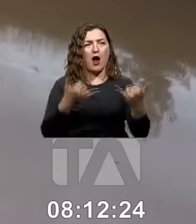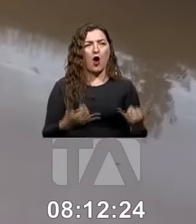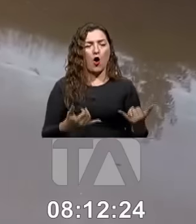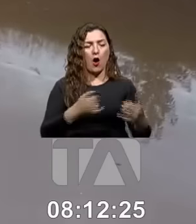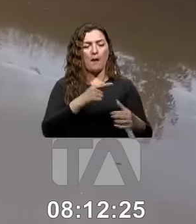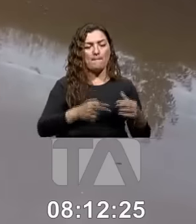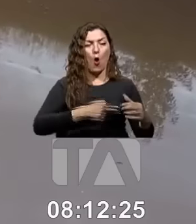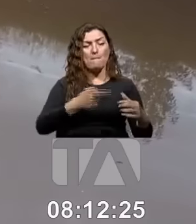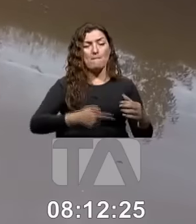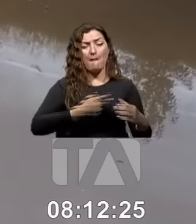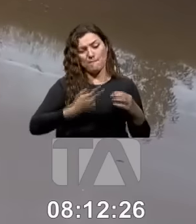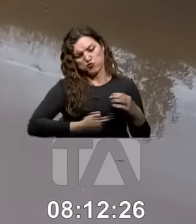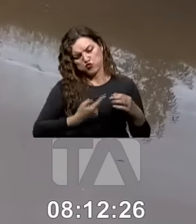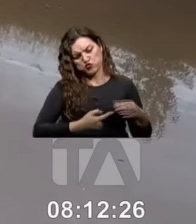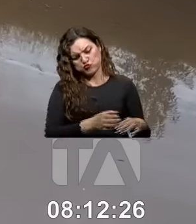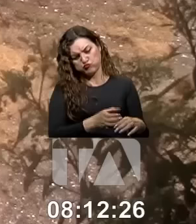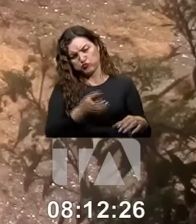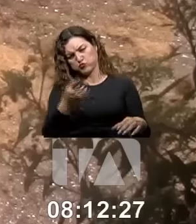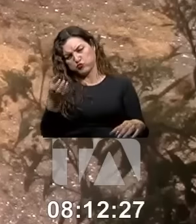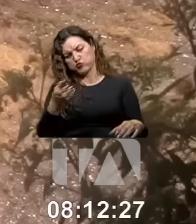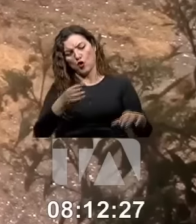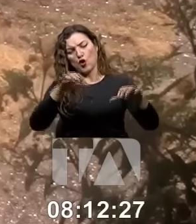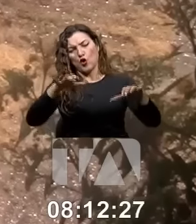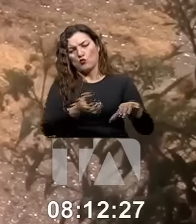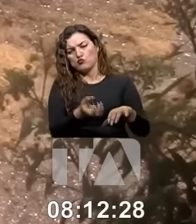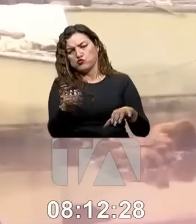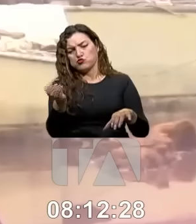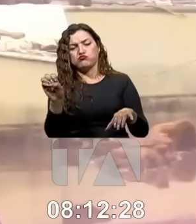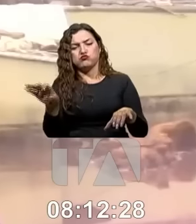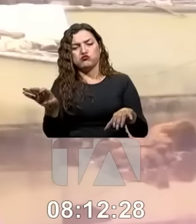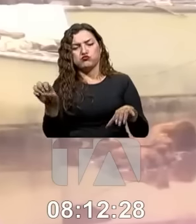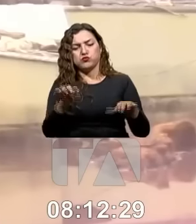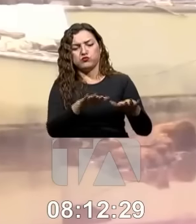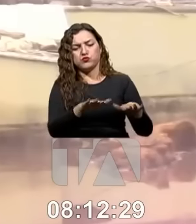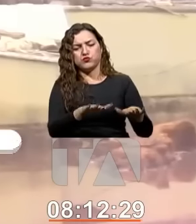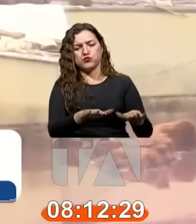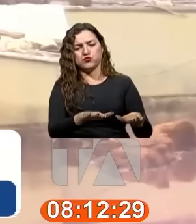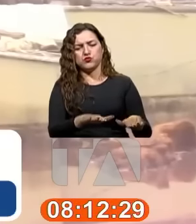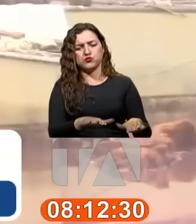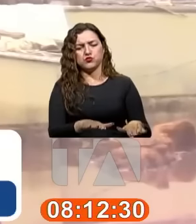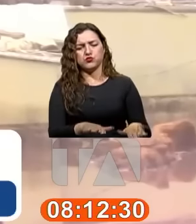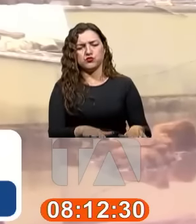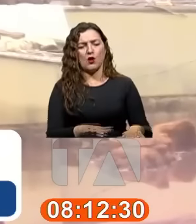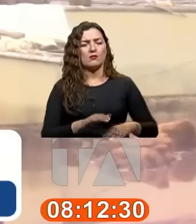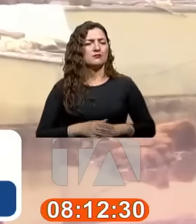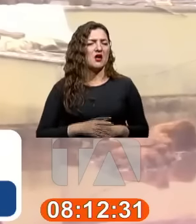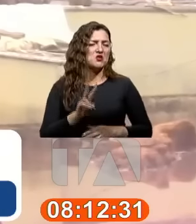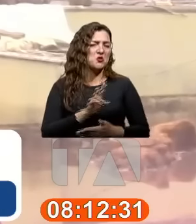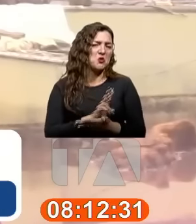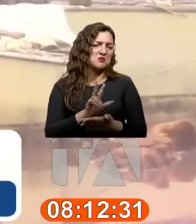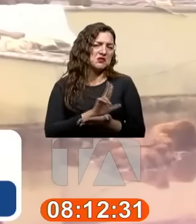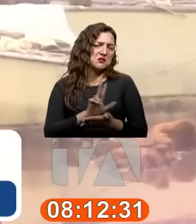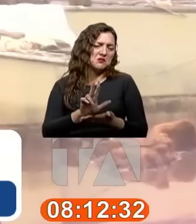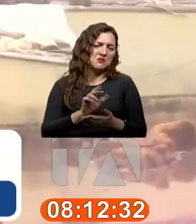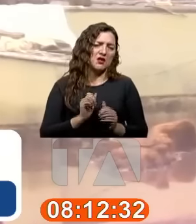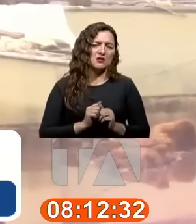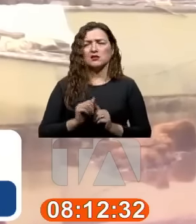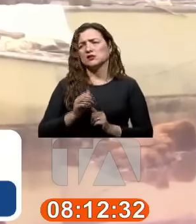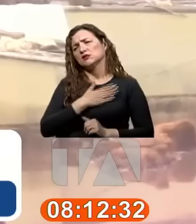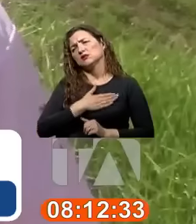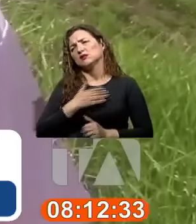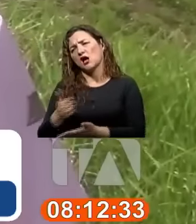con esperanza que entre 2 a 3 semanas vuelva a la normalidad. Que nos ayuden para la gasolina, para poder